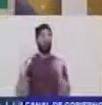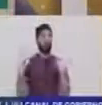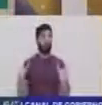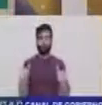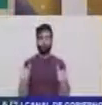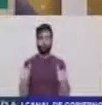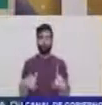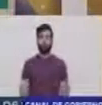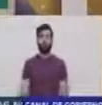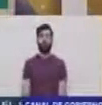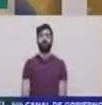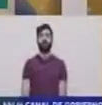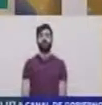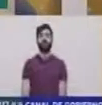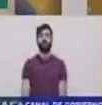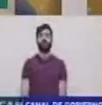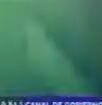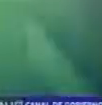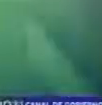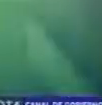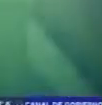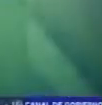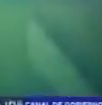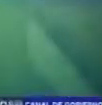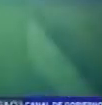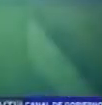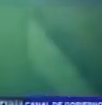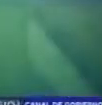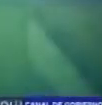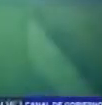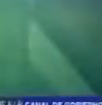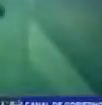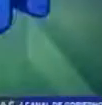cuenta que Guatemala no se detiene.